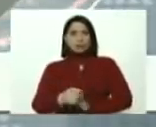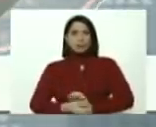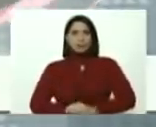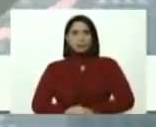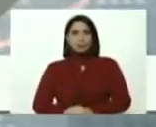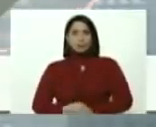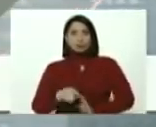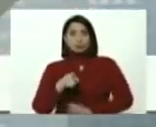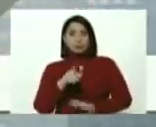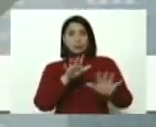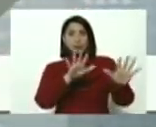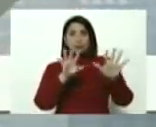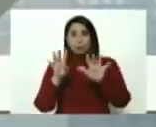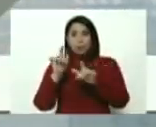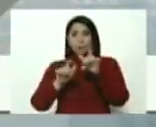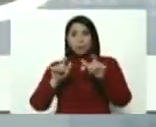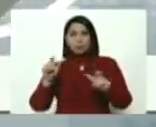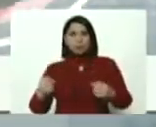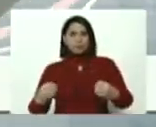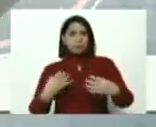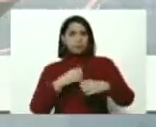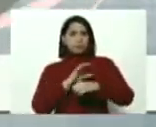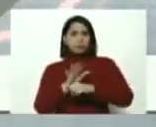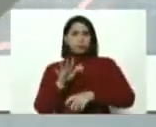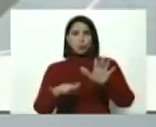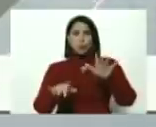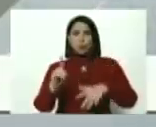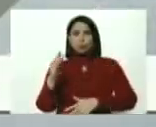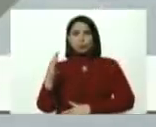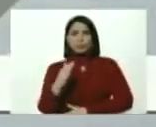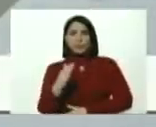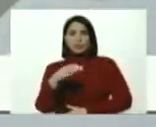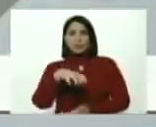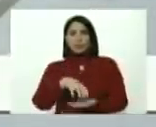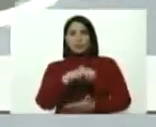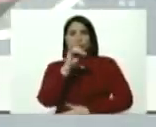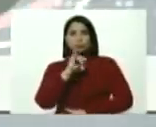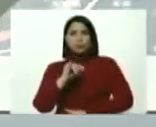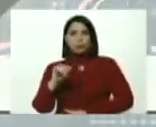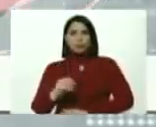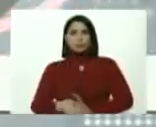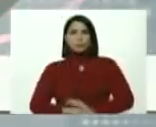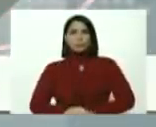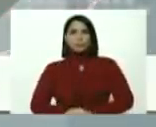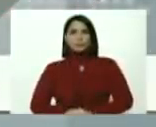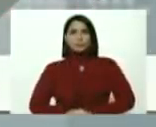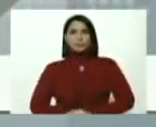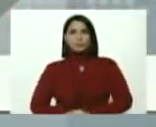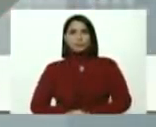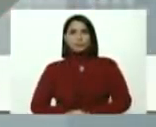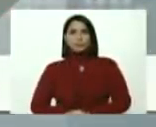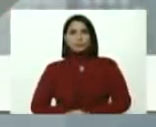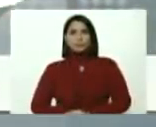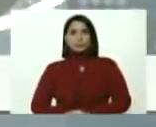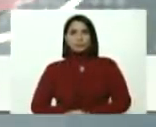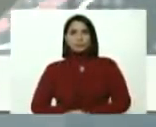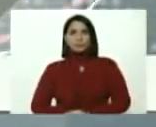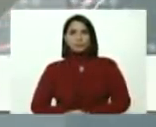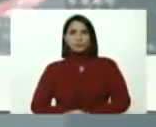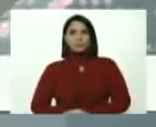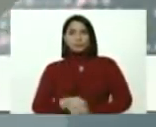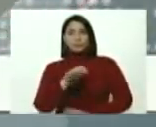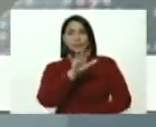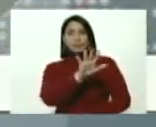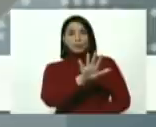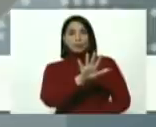De esos 19 casos, 11 provienen del foco del mercado de las pulgas, el